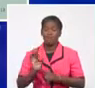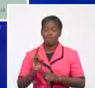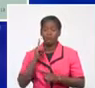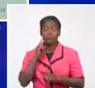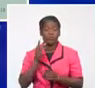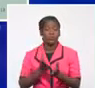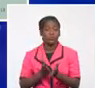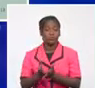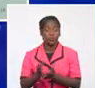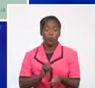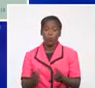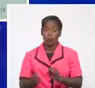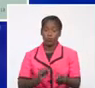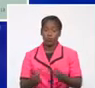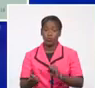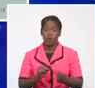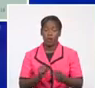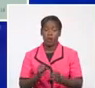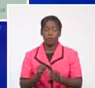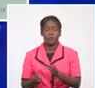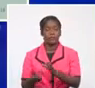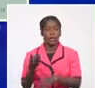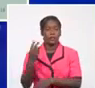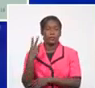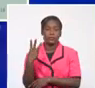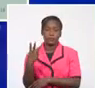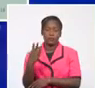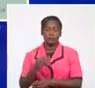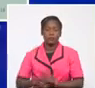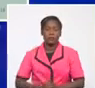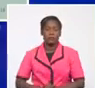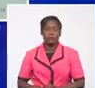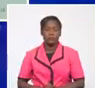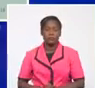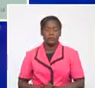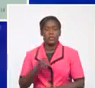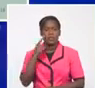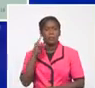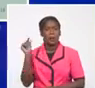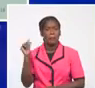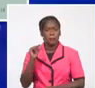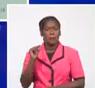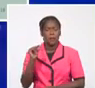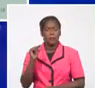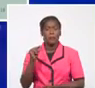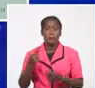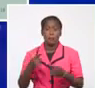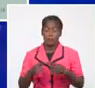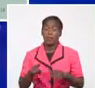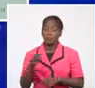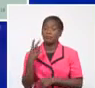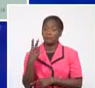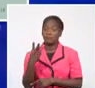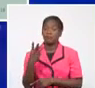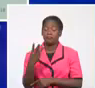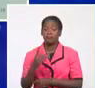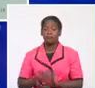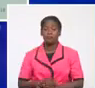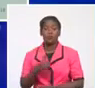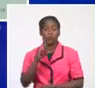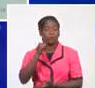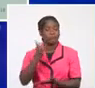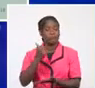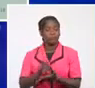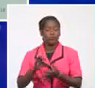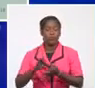pandemia, 3 casos autóctonos ayer, incluso 1 menos que la jornada anterior, 1 caso en Guantánamo municipio